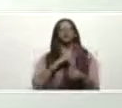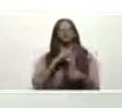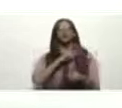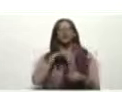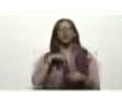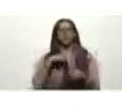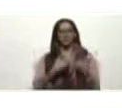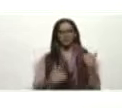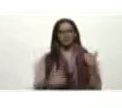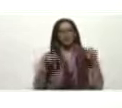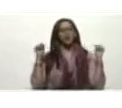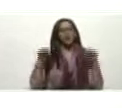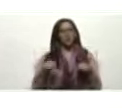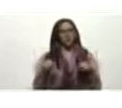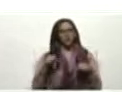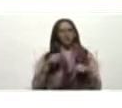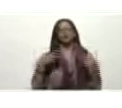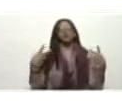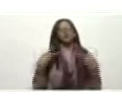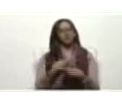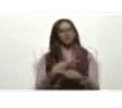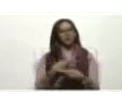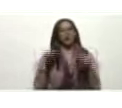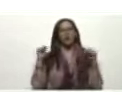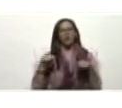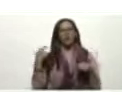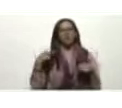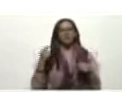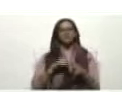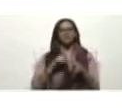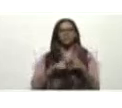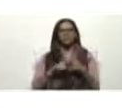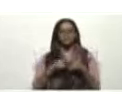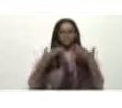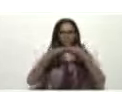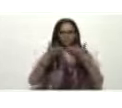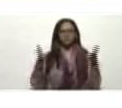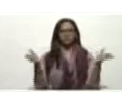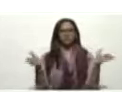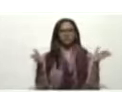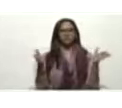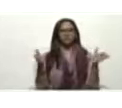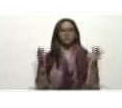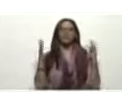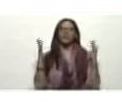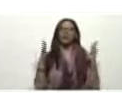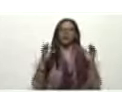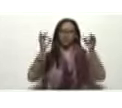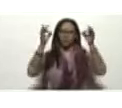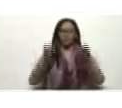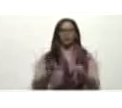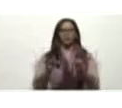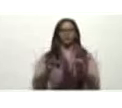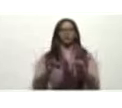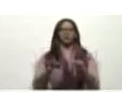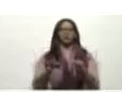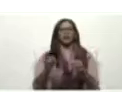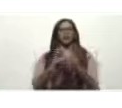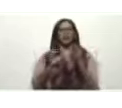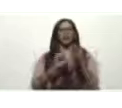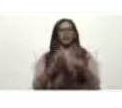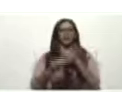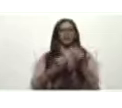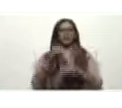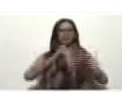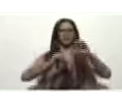presidente. Hoy no nos censuran. Hoy tenemos entonces las puertas abiertas y las manos puestas en los instrumentos para hacer la ciencia